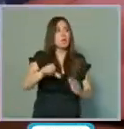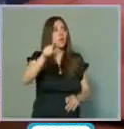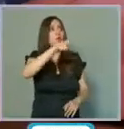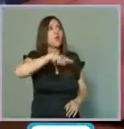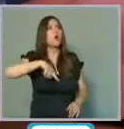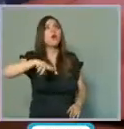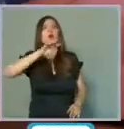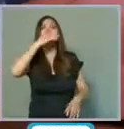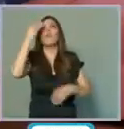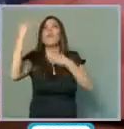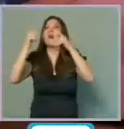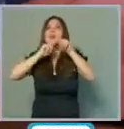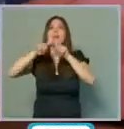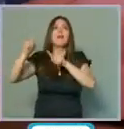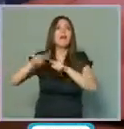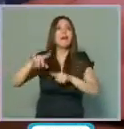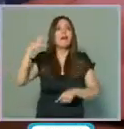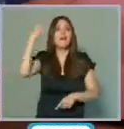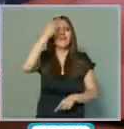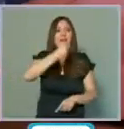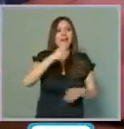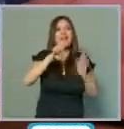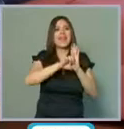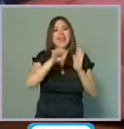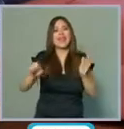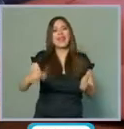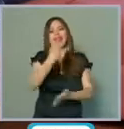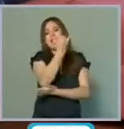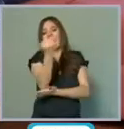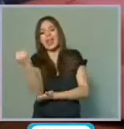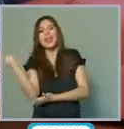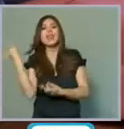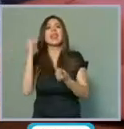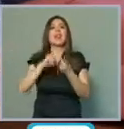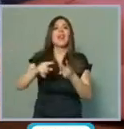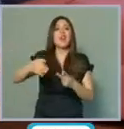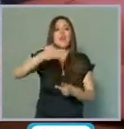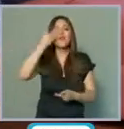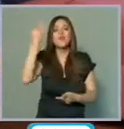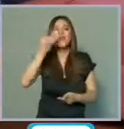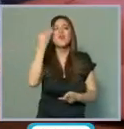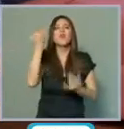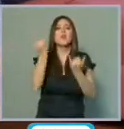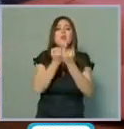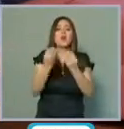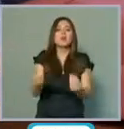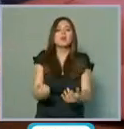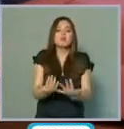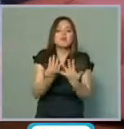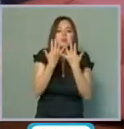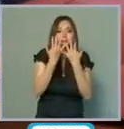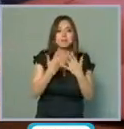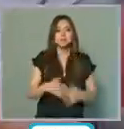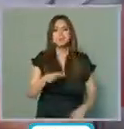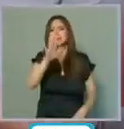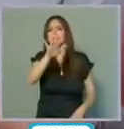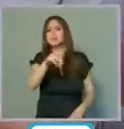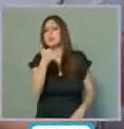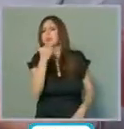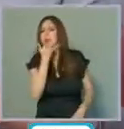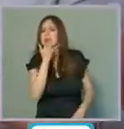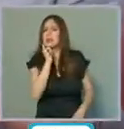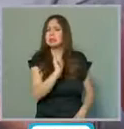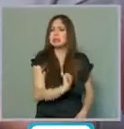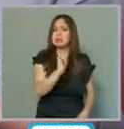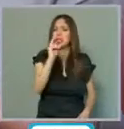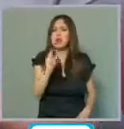por supuesto. Cuando ves una jardinera, unas flores. Claro, y el olor también, ¿no? Claro. Oye, Karen, ¿y qué tan cierto